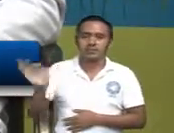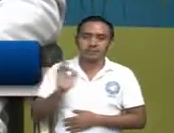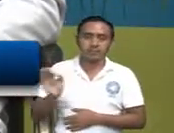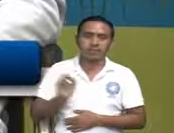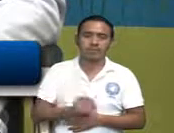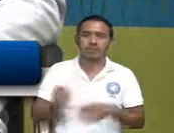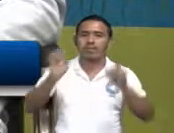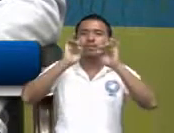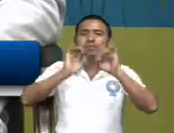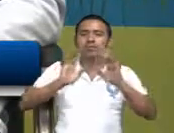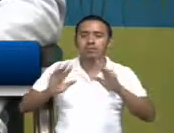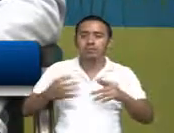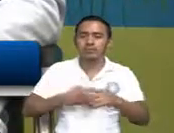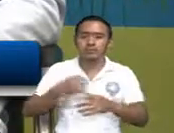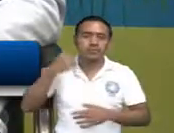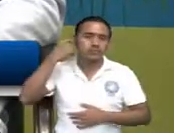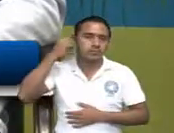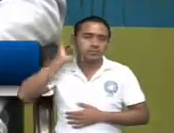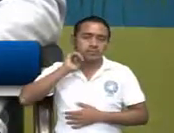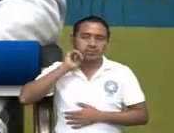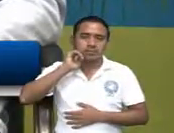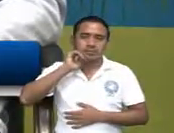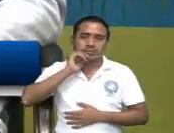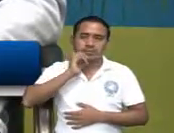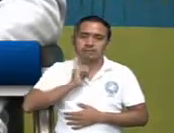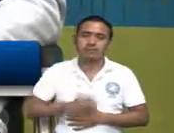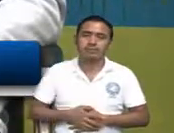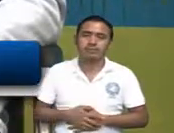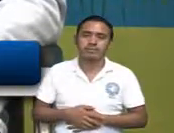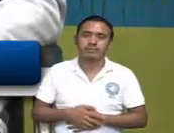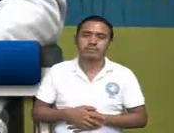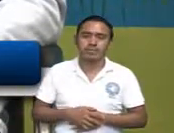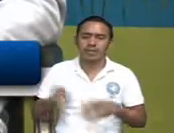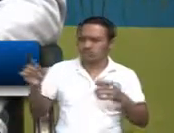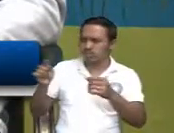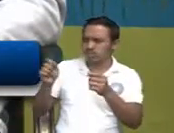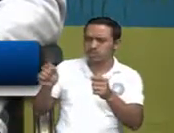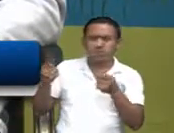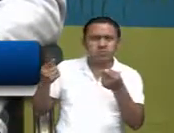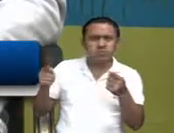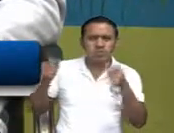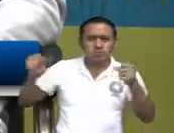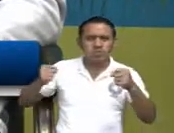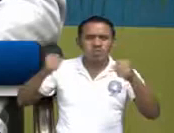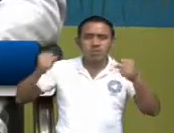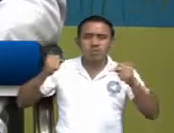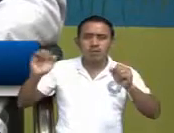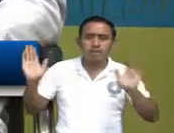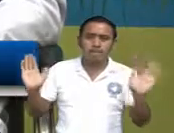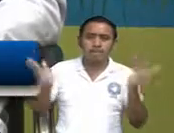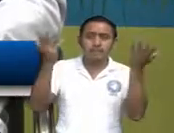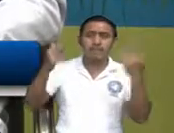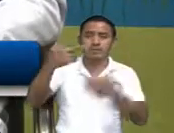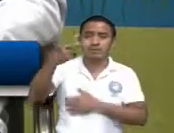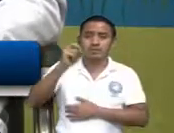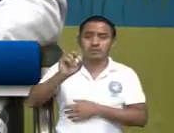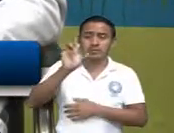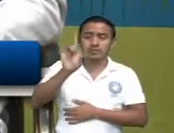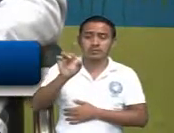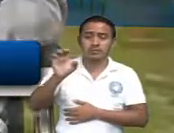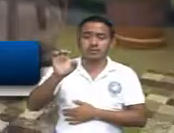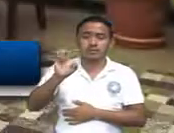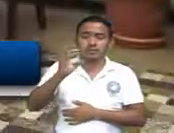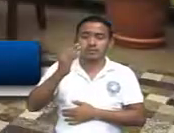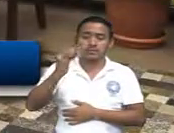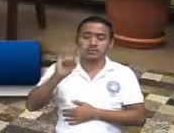este oído es no exponerse a ruidos muy intensos mayores de 80 decibeles esta